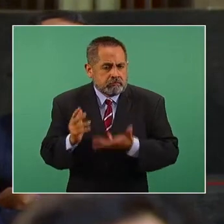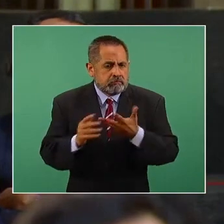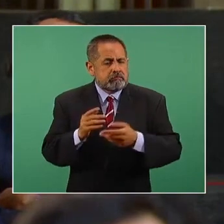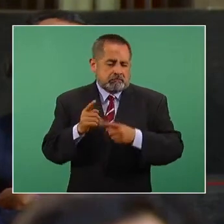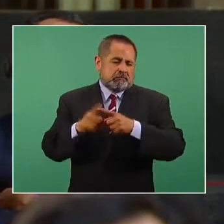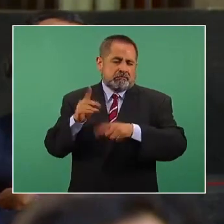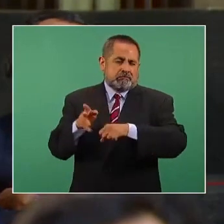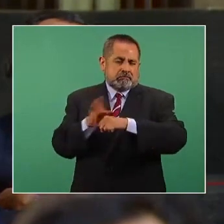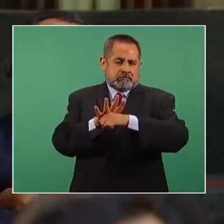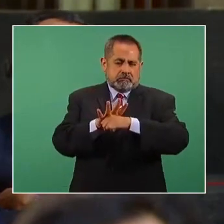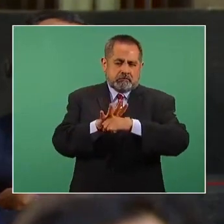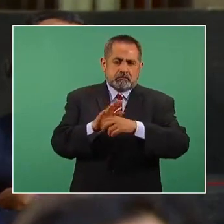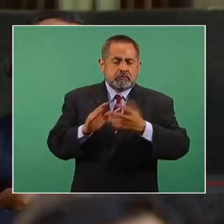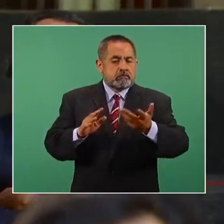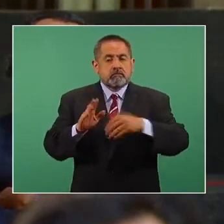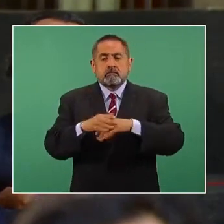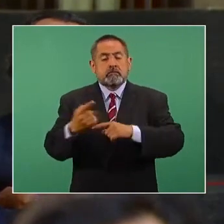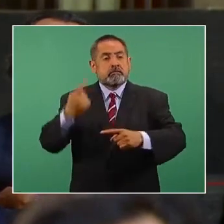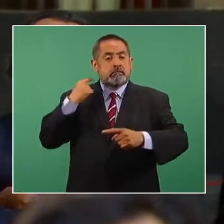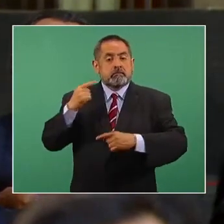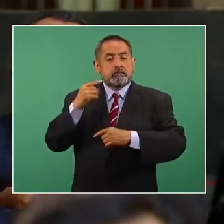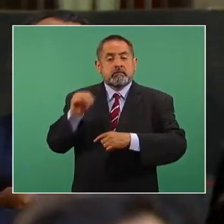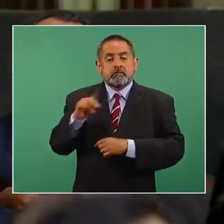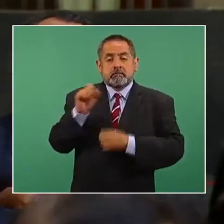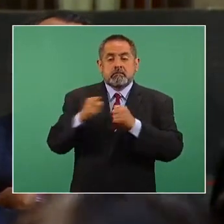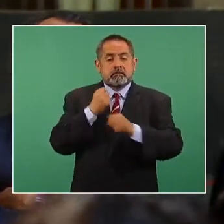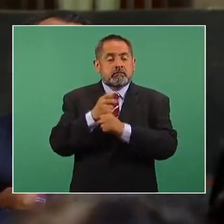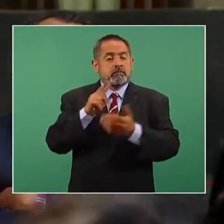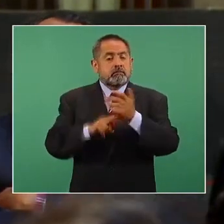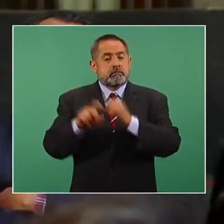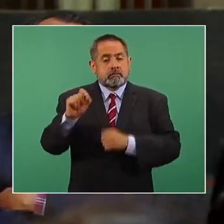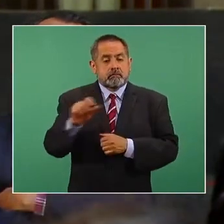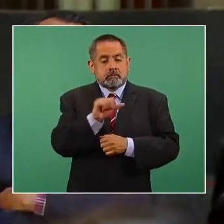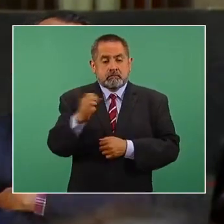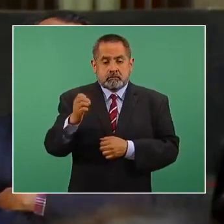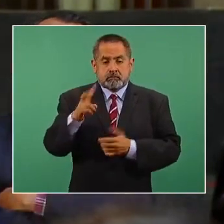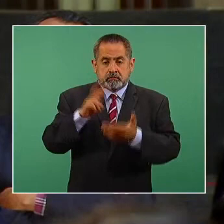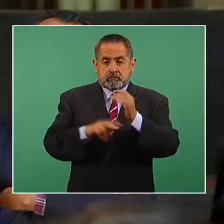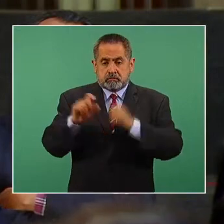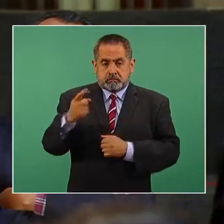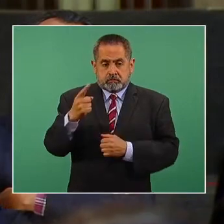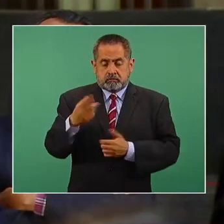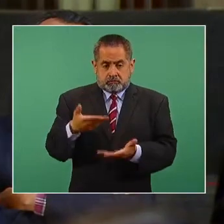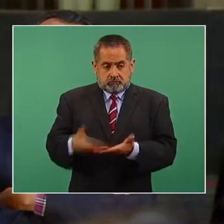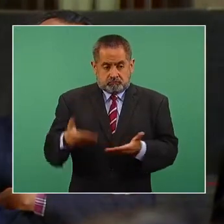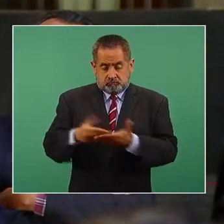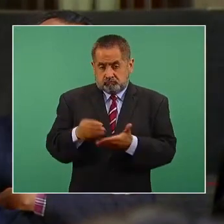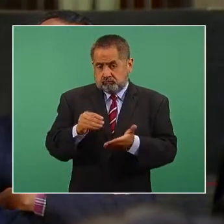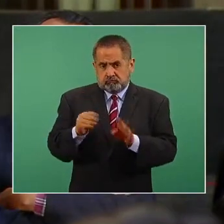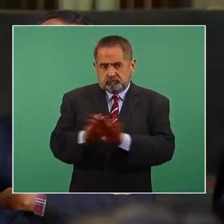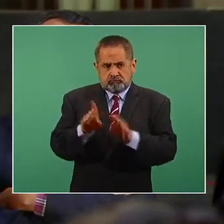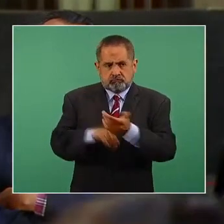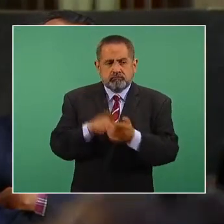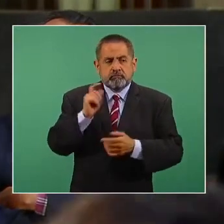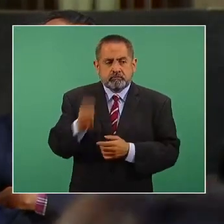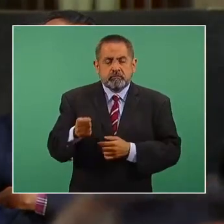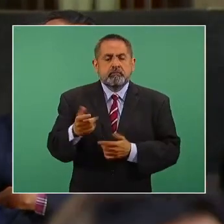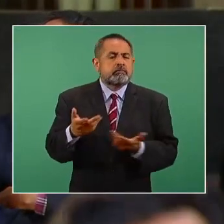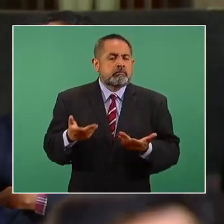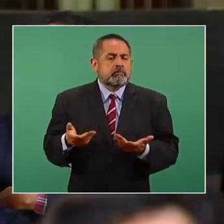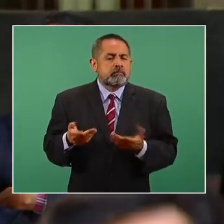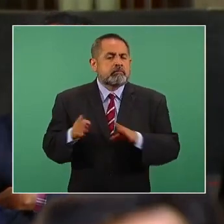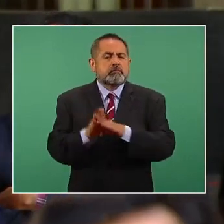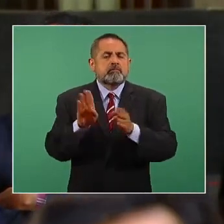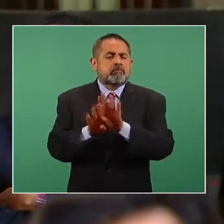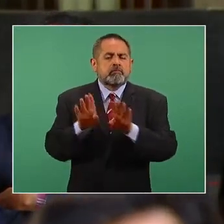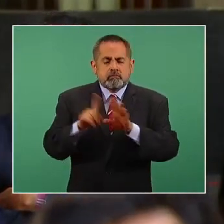esta reducción en empleos desde marzo de 2020 hasta enero de 2021, que son las cifras que se tienen actualizadas, ha sido una